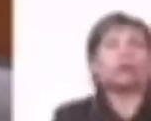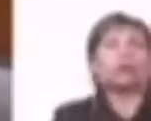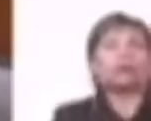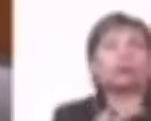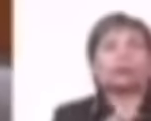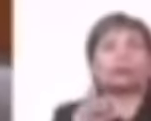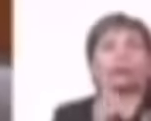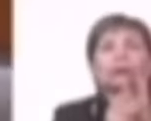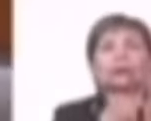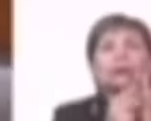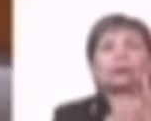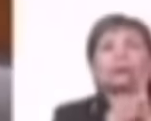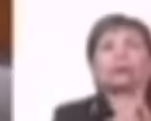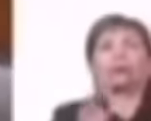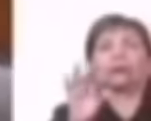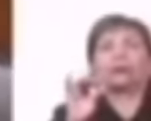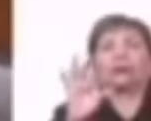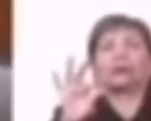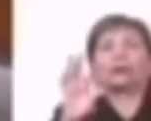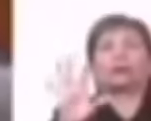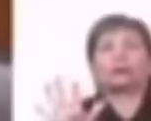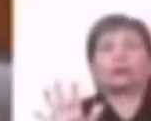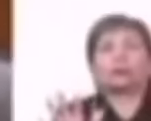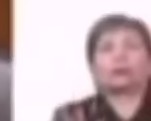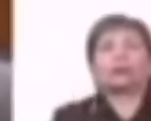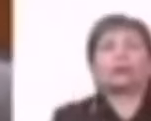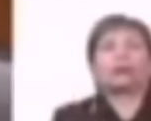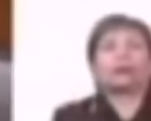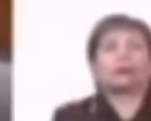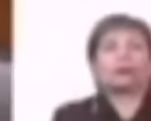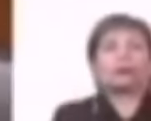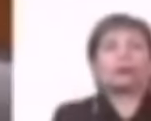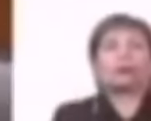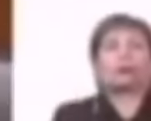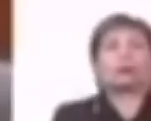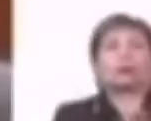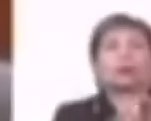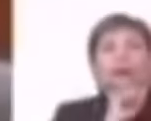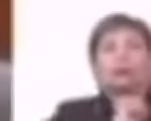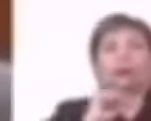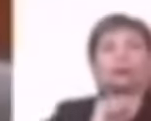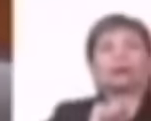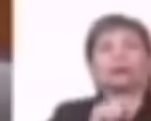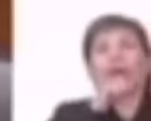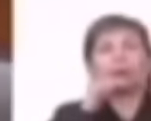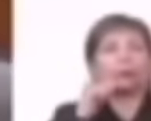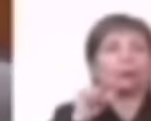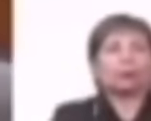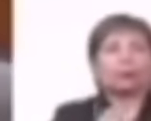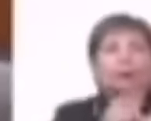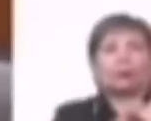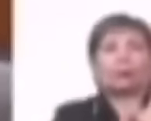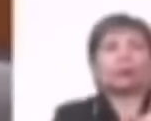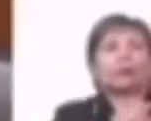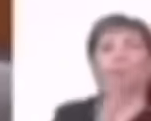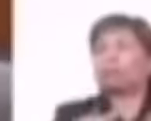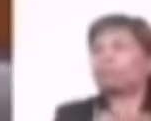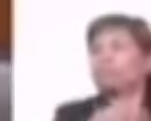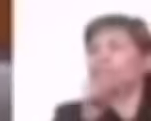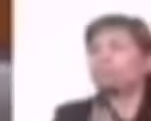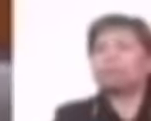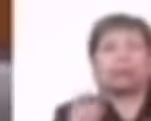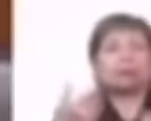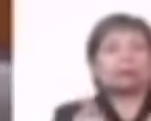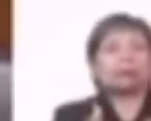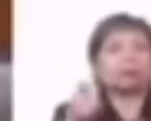derogó el decreto legislativo 895, ley contra el terrorismo, donde todo aquel que